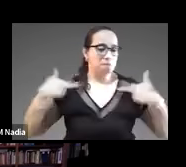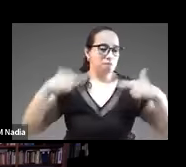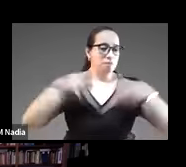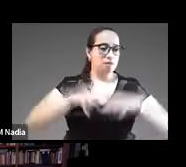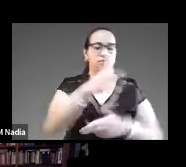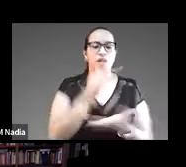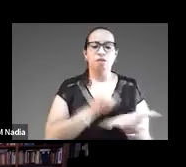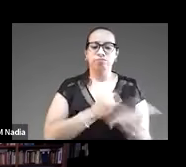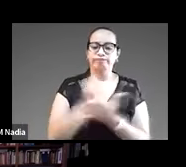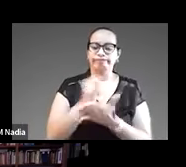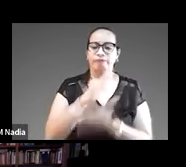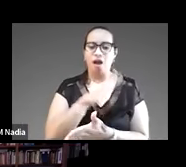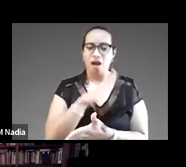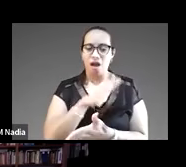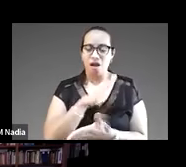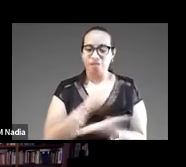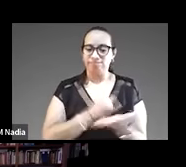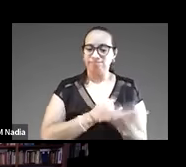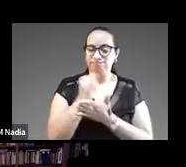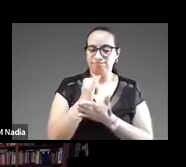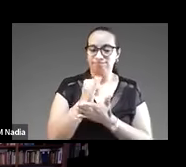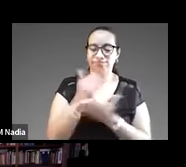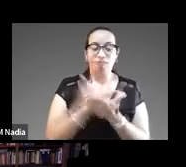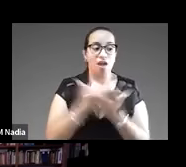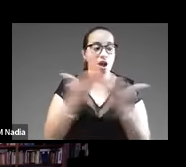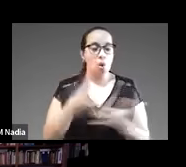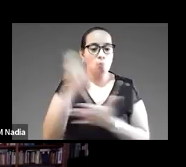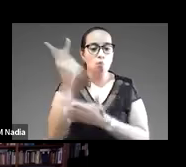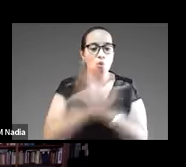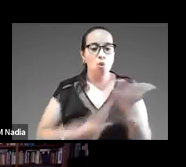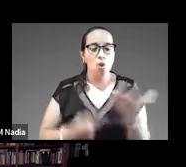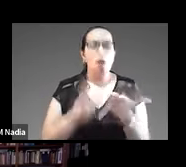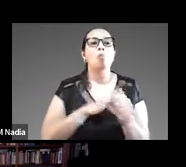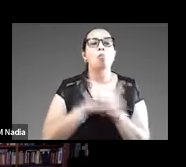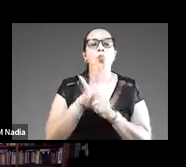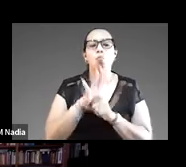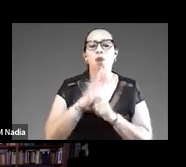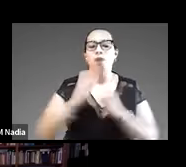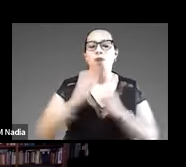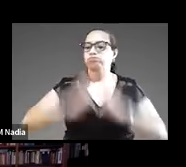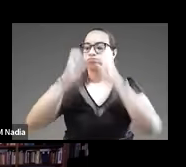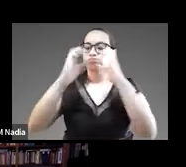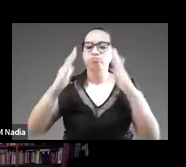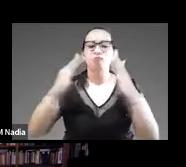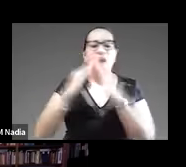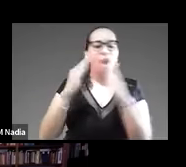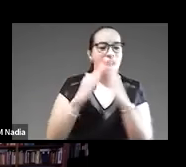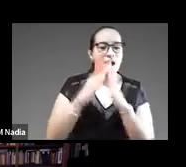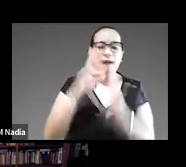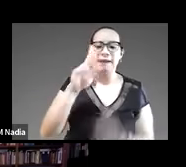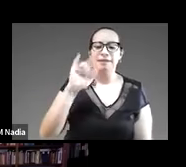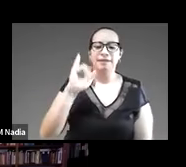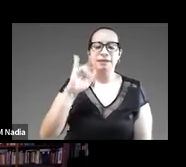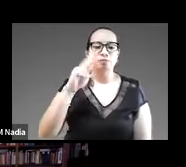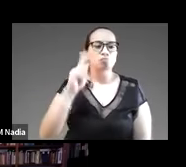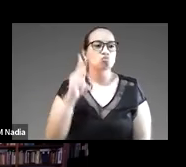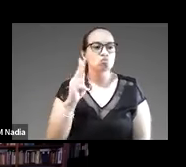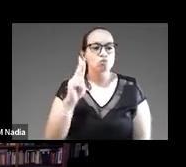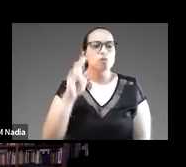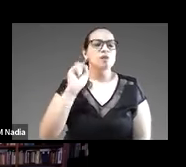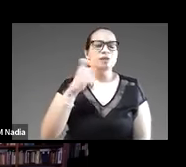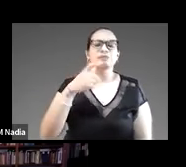decidiendo, ¿sí? Hoy en el programa de unidades habitacionales, RIPU, ¿no? Que lo lleva la PROSOC, hoy